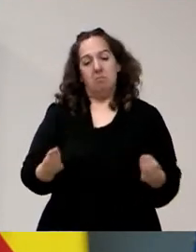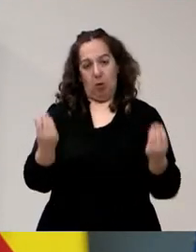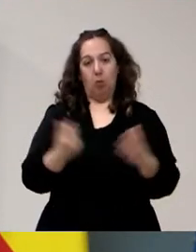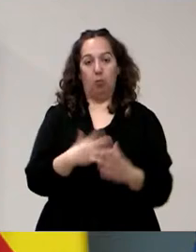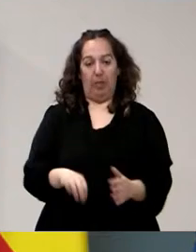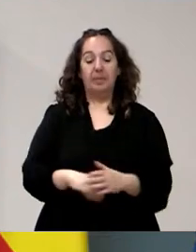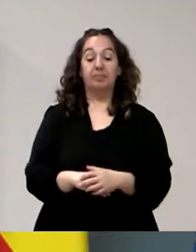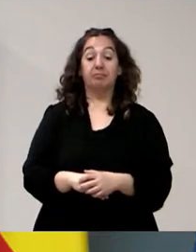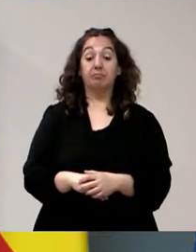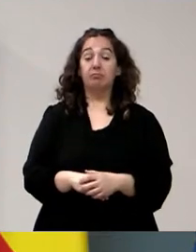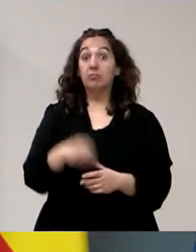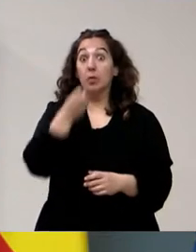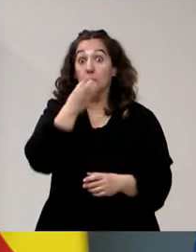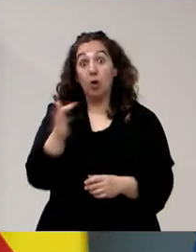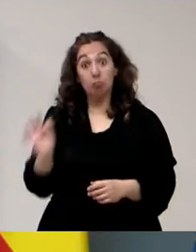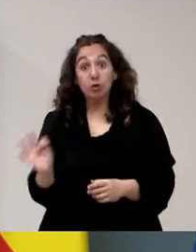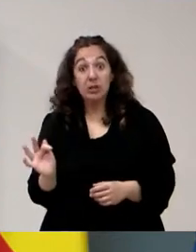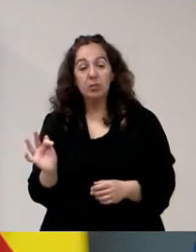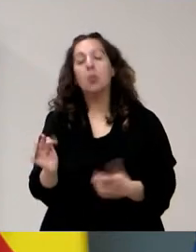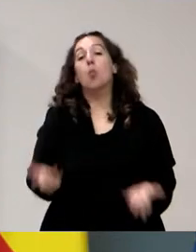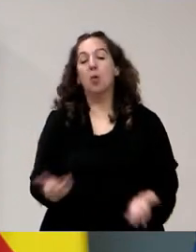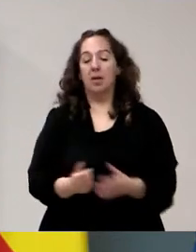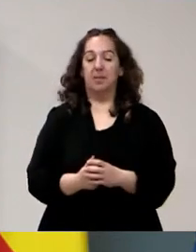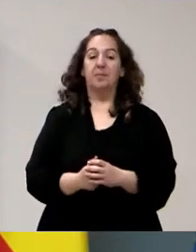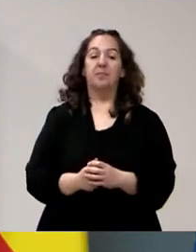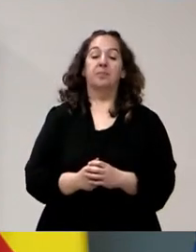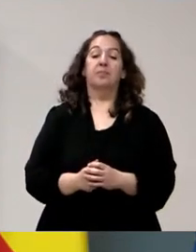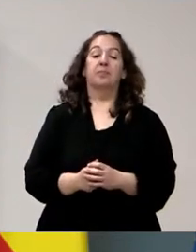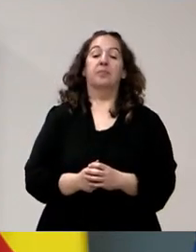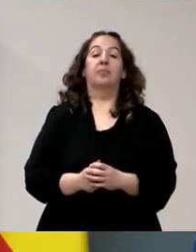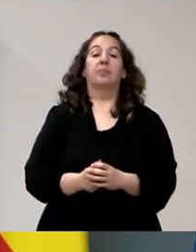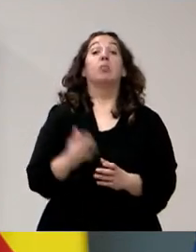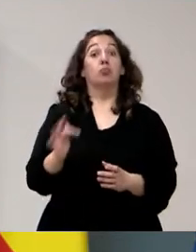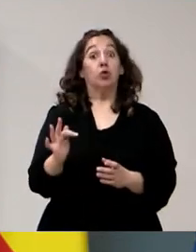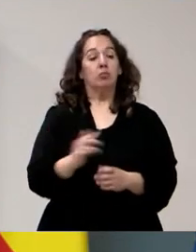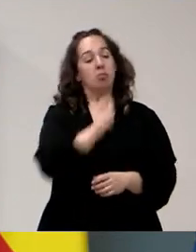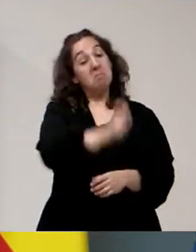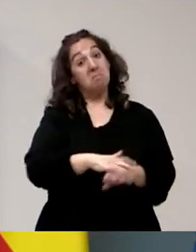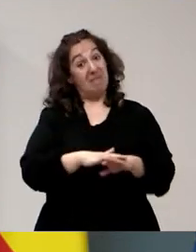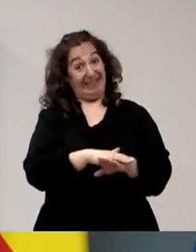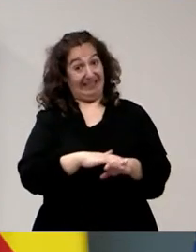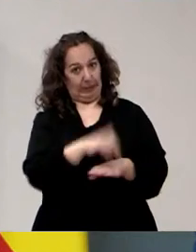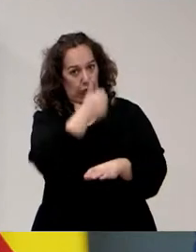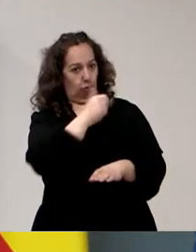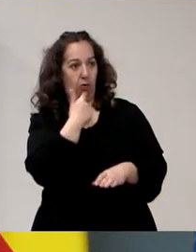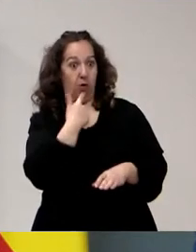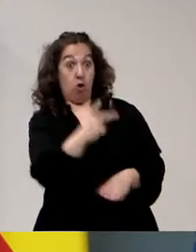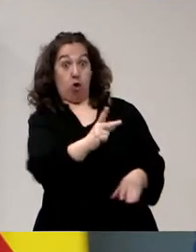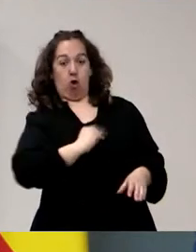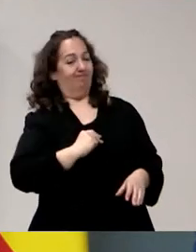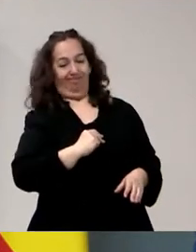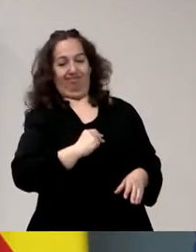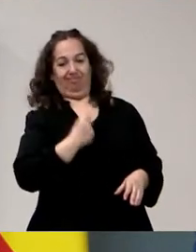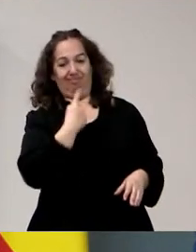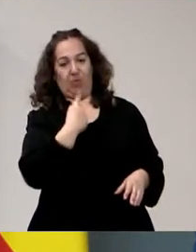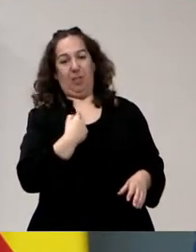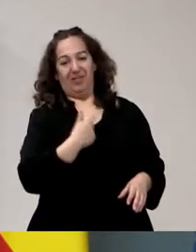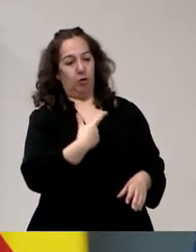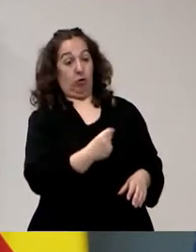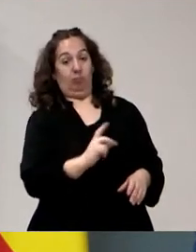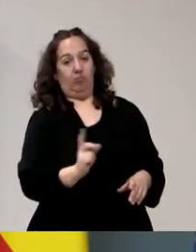lo bueno lo bueno pues lo bueno es que el ministro no ha dicho que no a esa